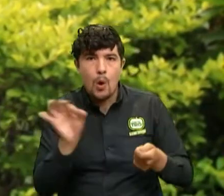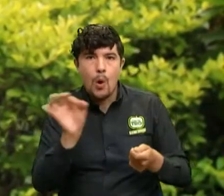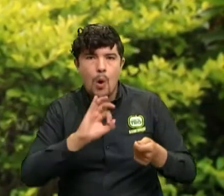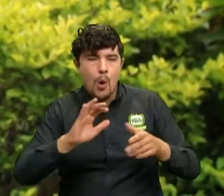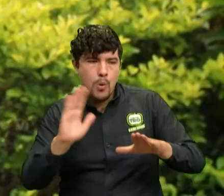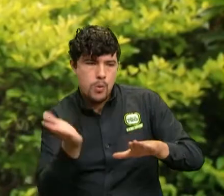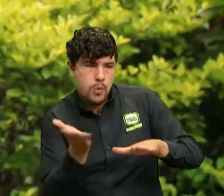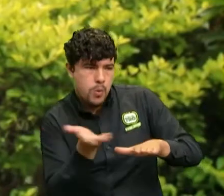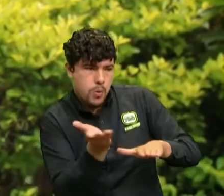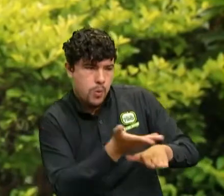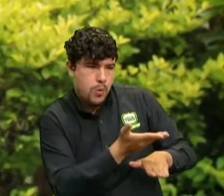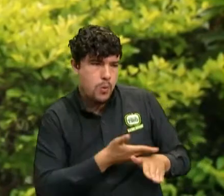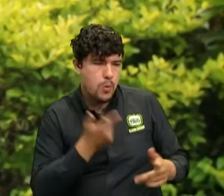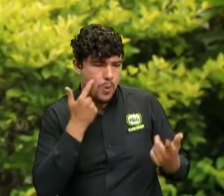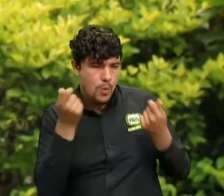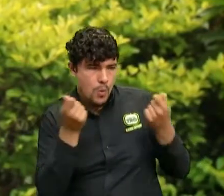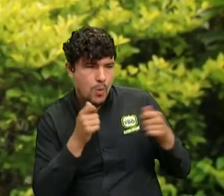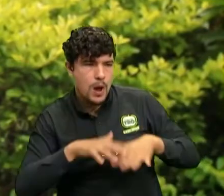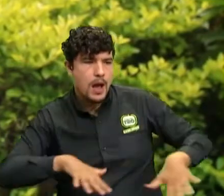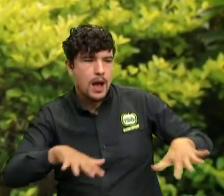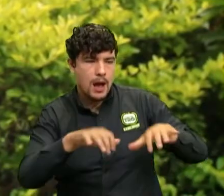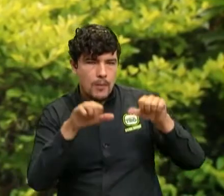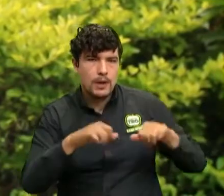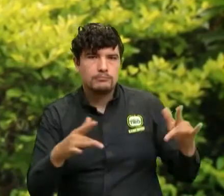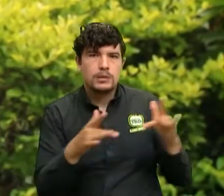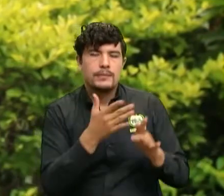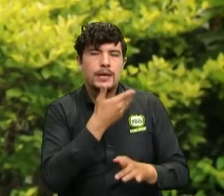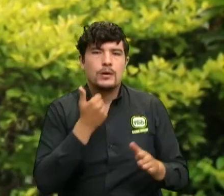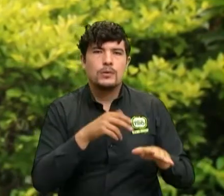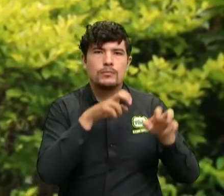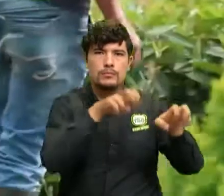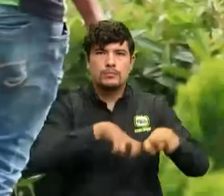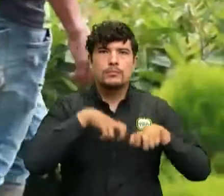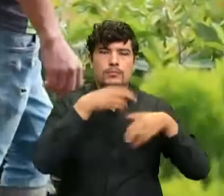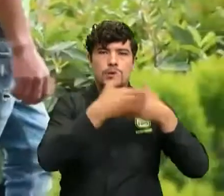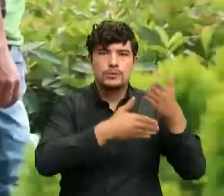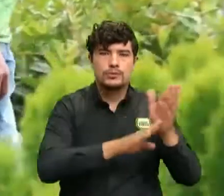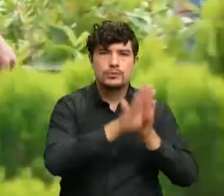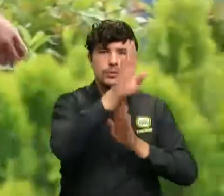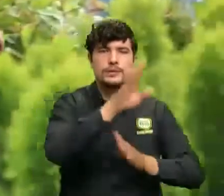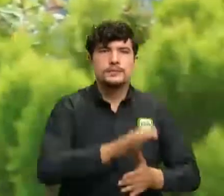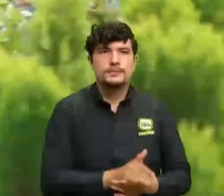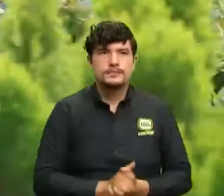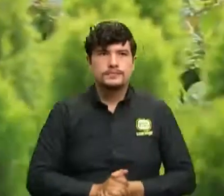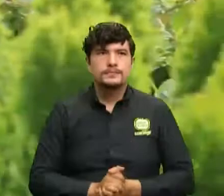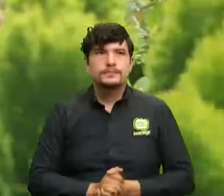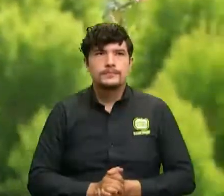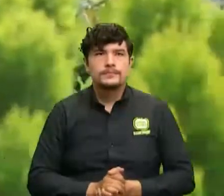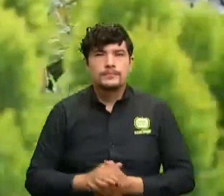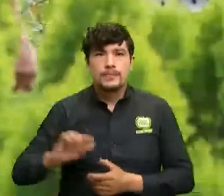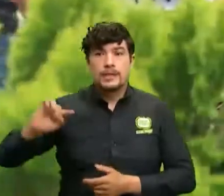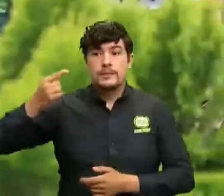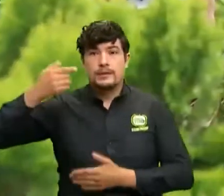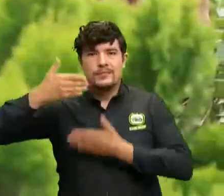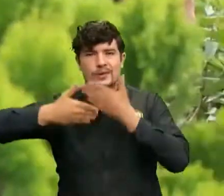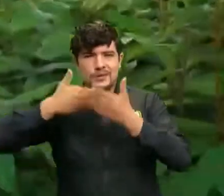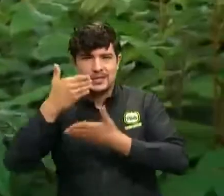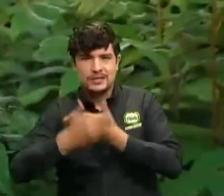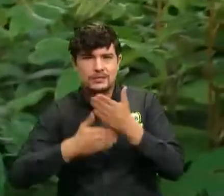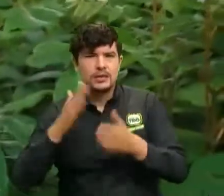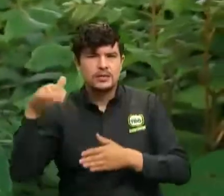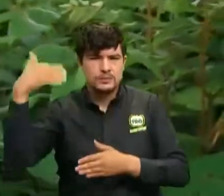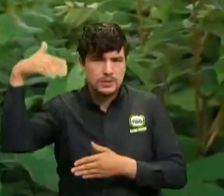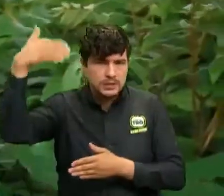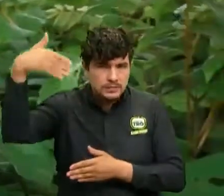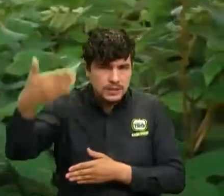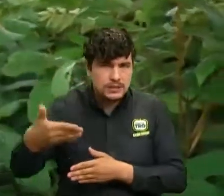que se están estableciendo en el día de hoy acá en el municipio de Chipatá, Santander. Este será el primer paso, pues se incluirá